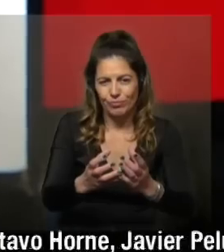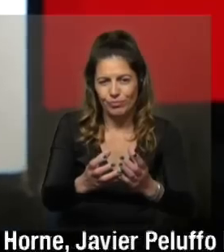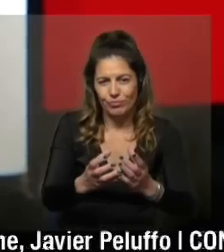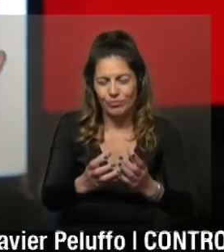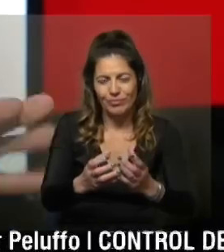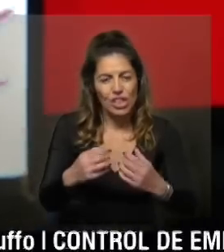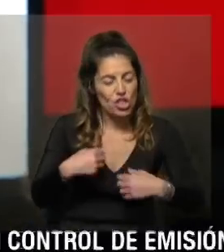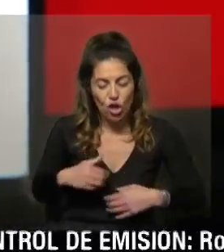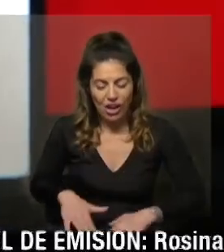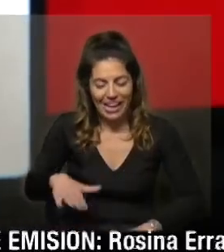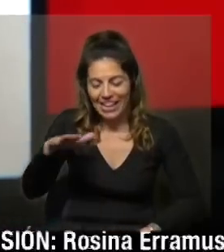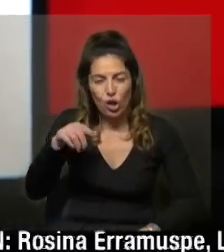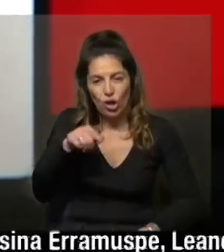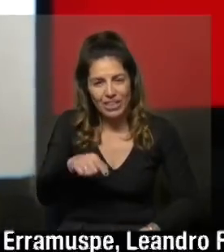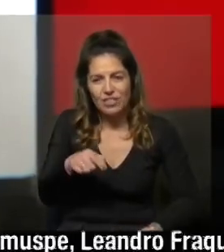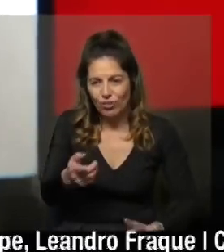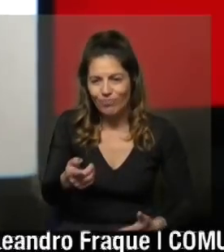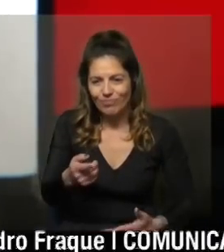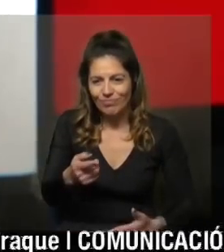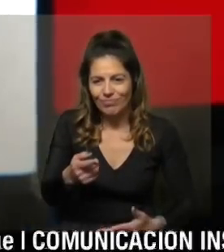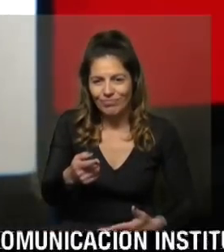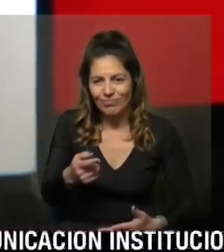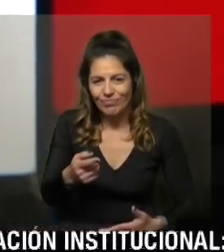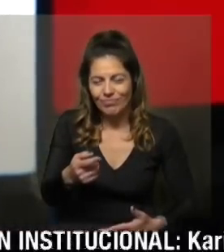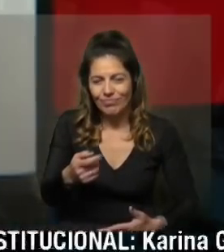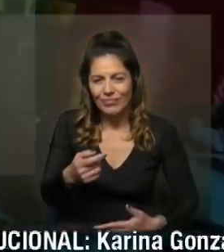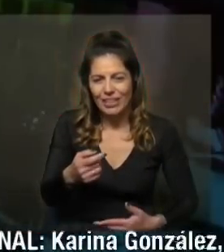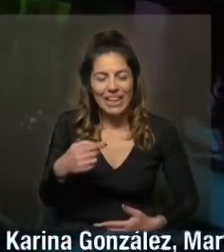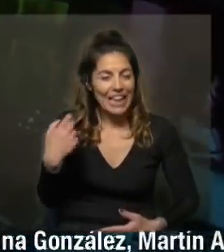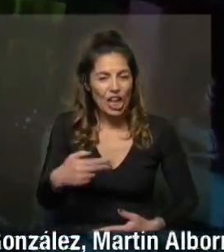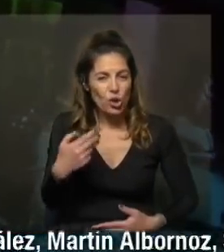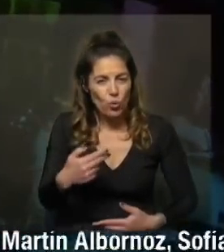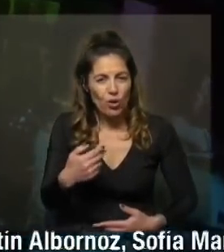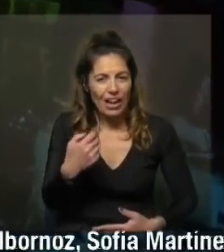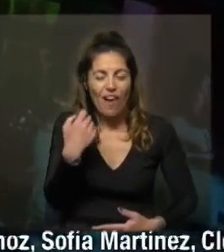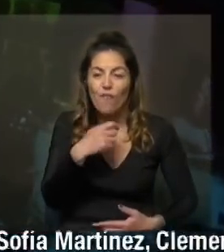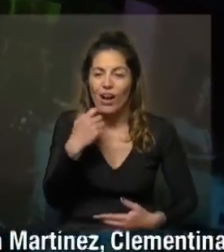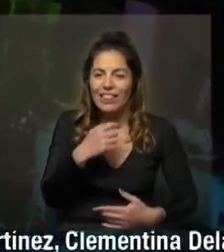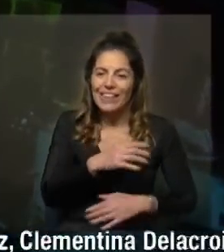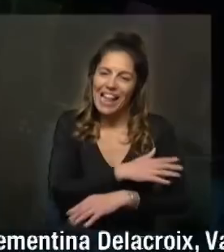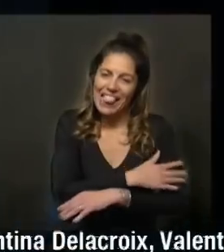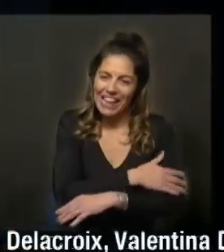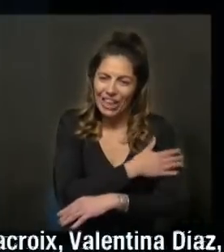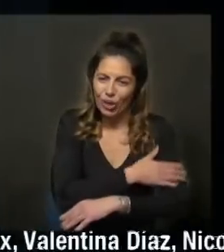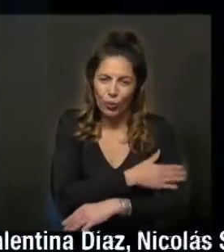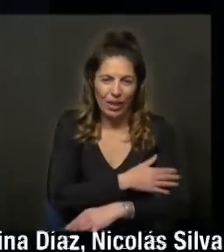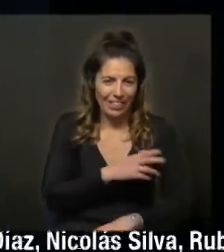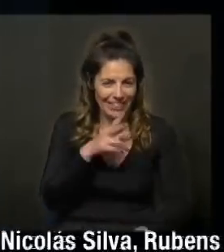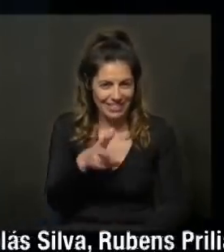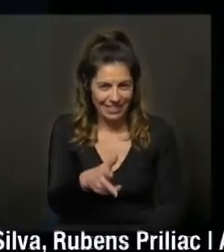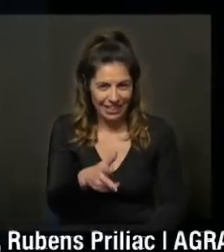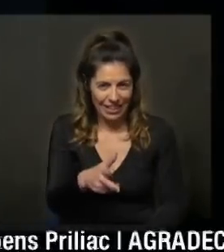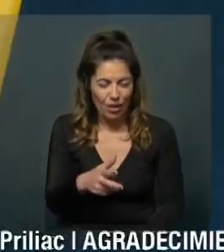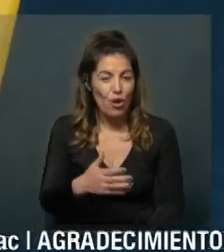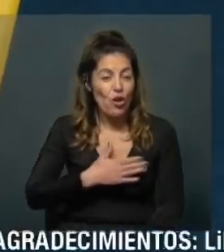y me creía con eso en el living y que nunca le falte la ternura Exactamente Bueno